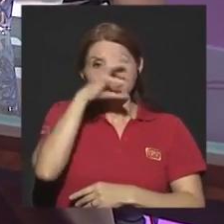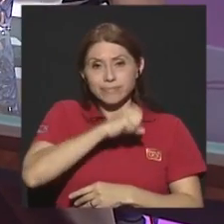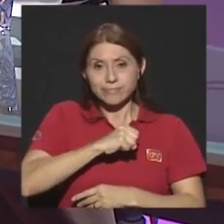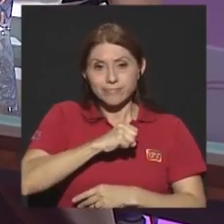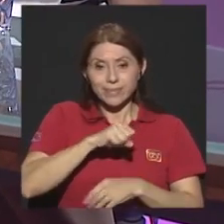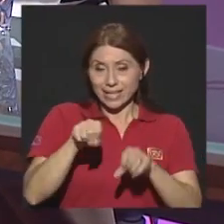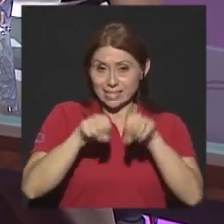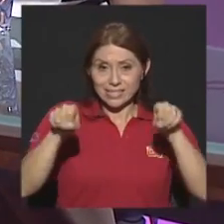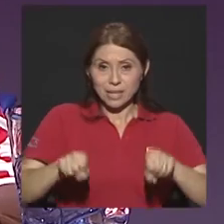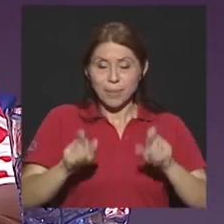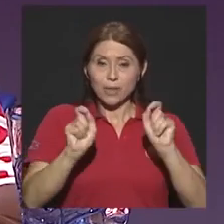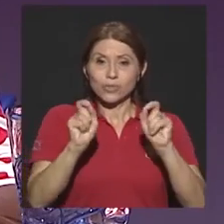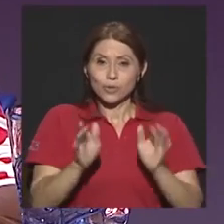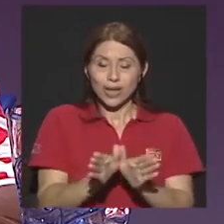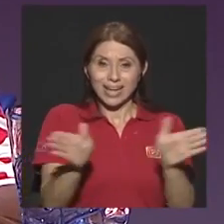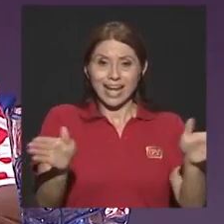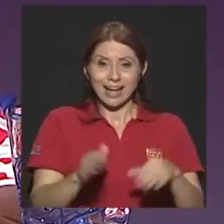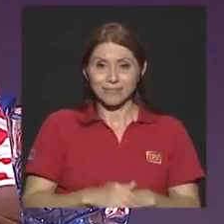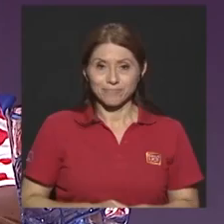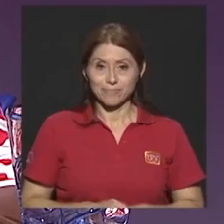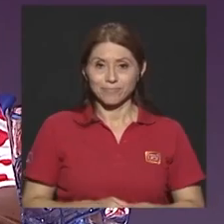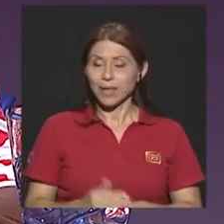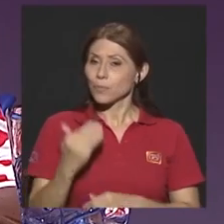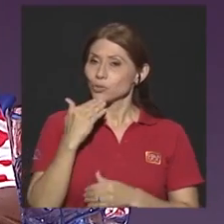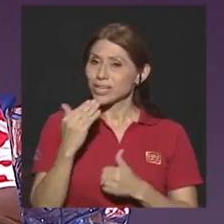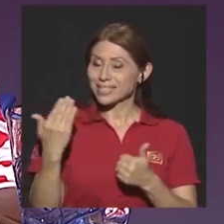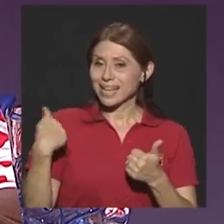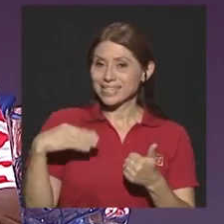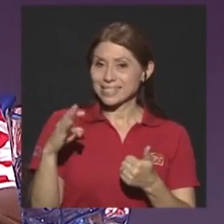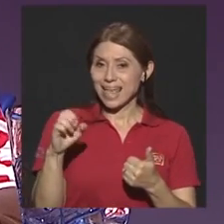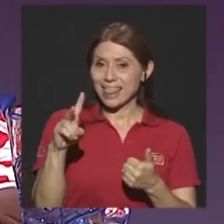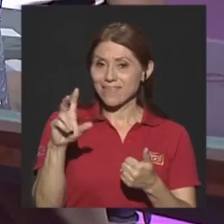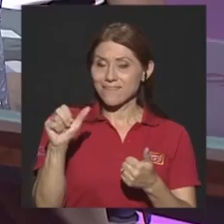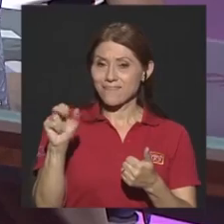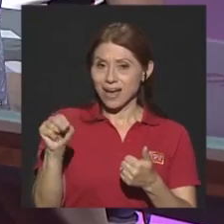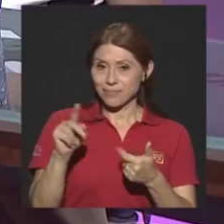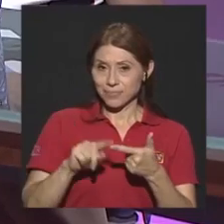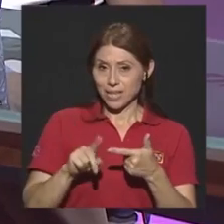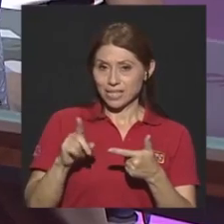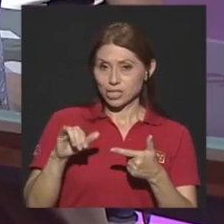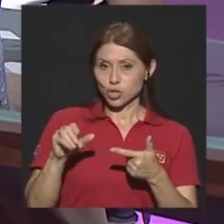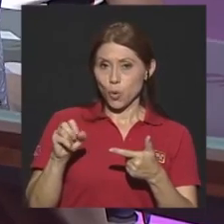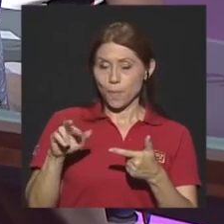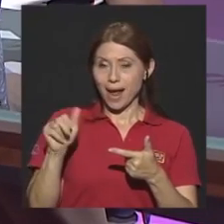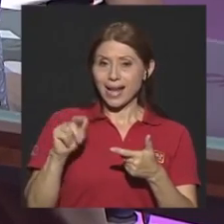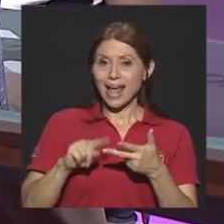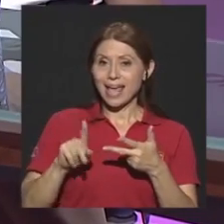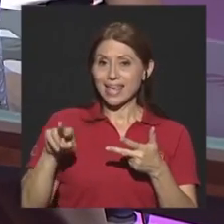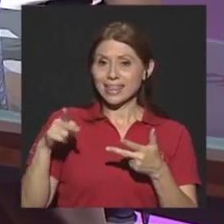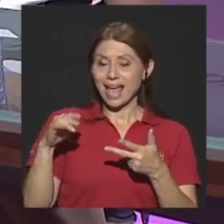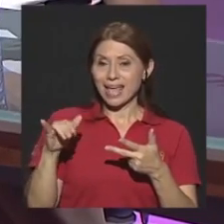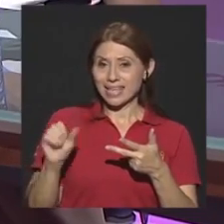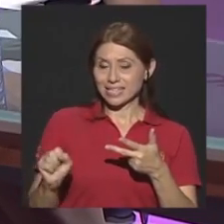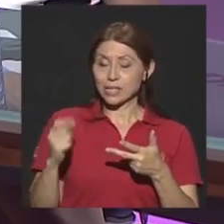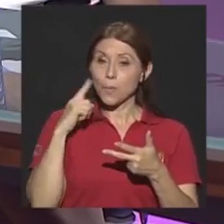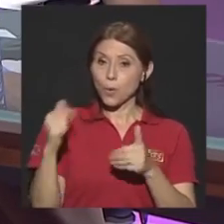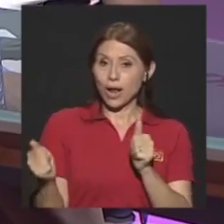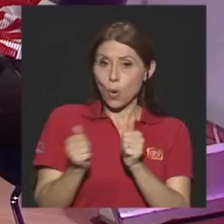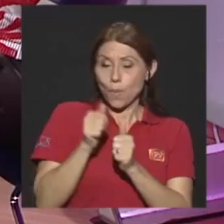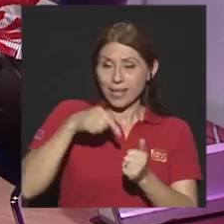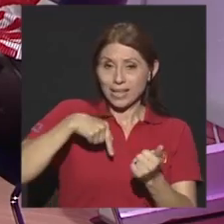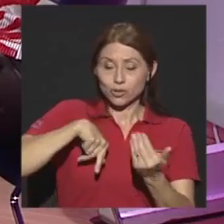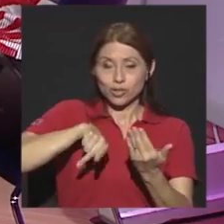general. Muchas gracias, Edvan, muchas gracias Xiomara y a Thaís por acompañarnos en Irreverencias, por compartir